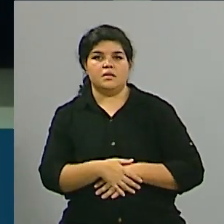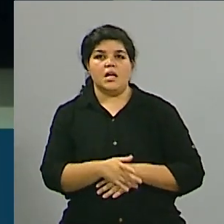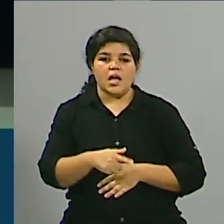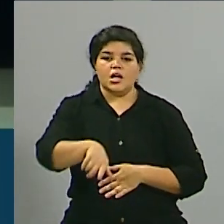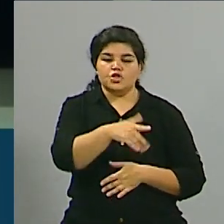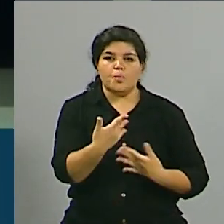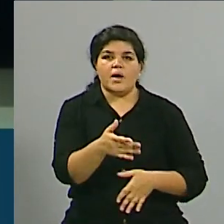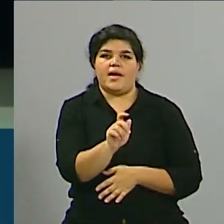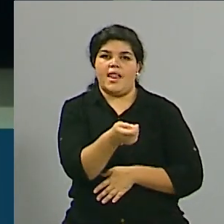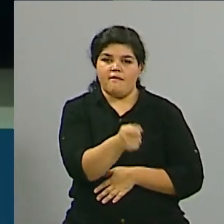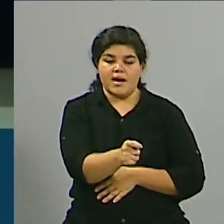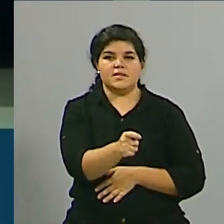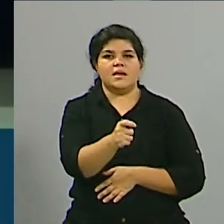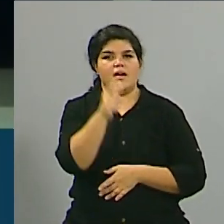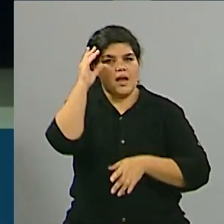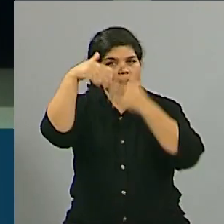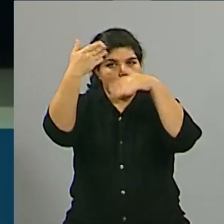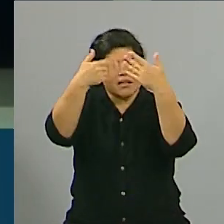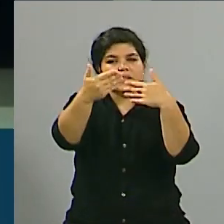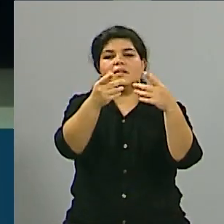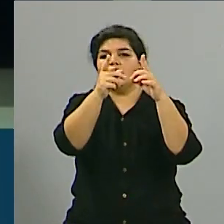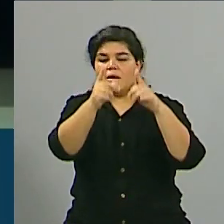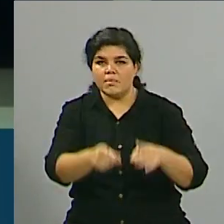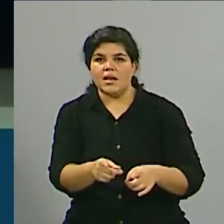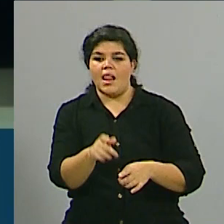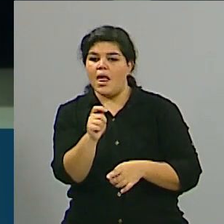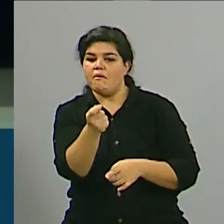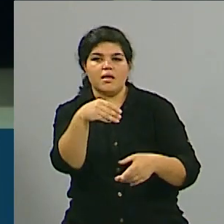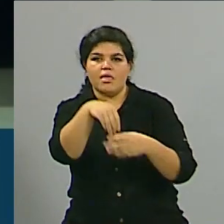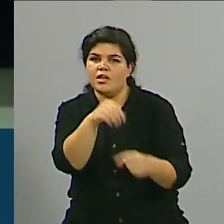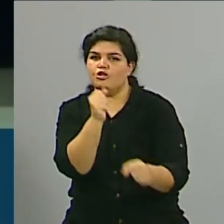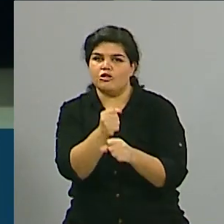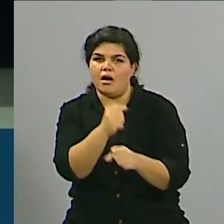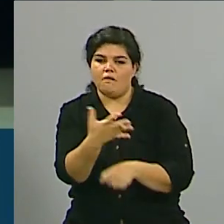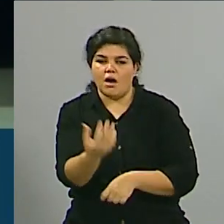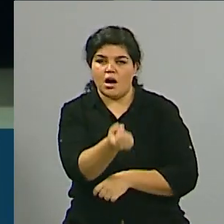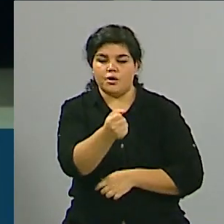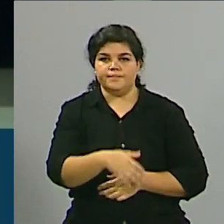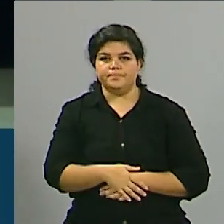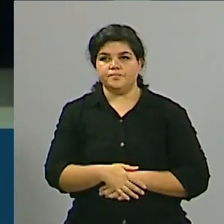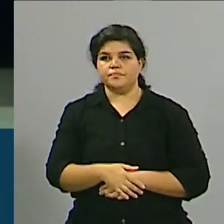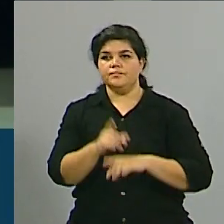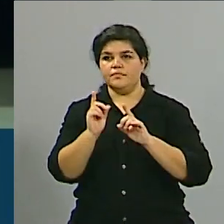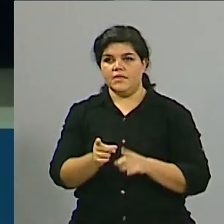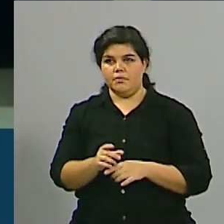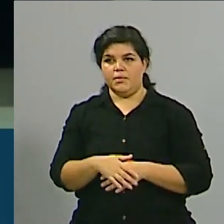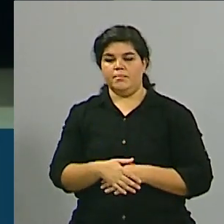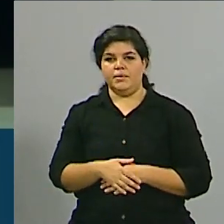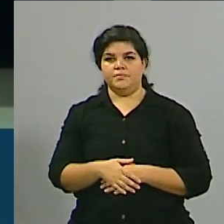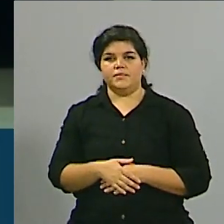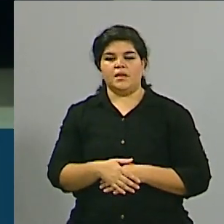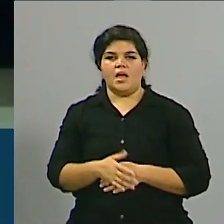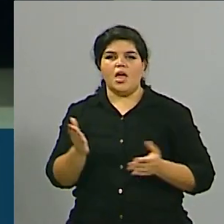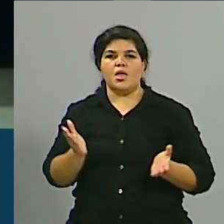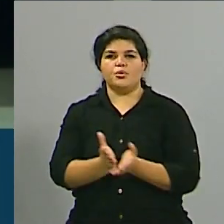en el departamento, pero después trabajar en el departamento. Por un estudio sociológico de la diplomatura en gestión municipal